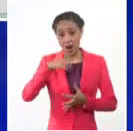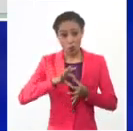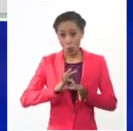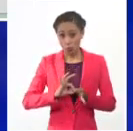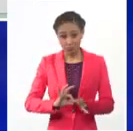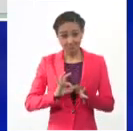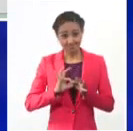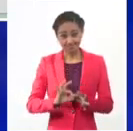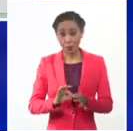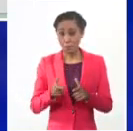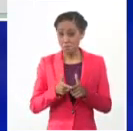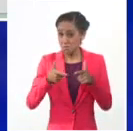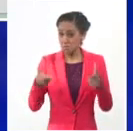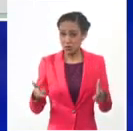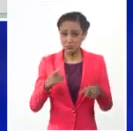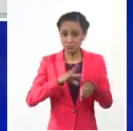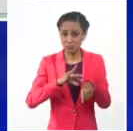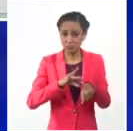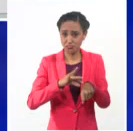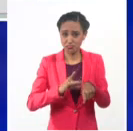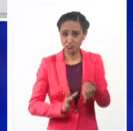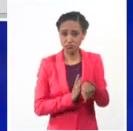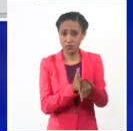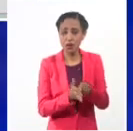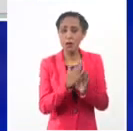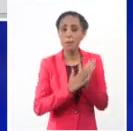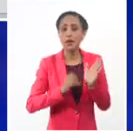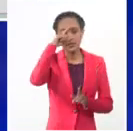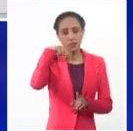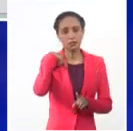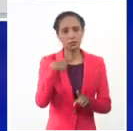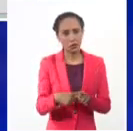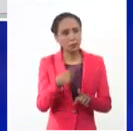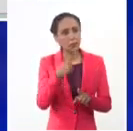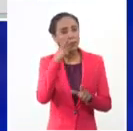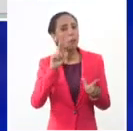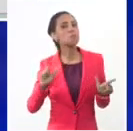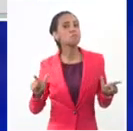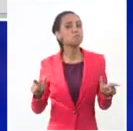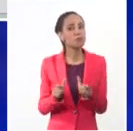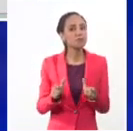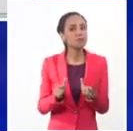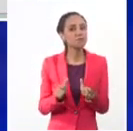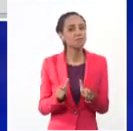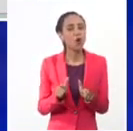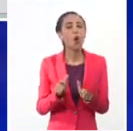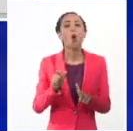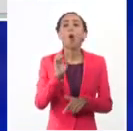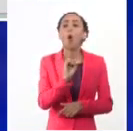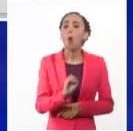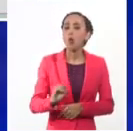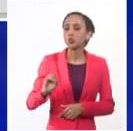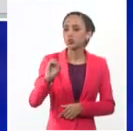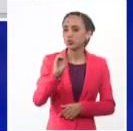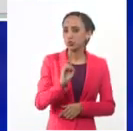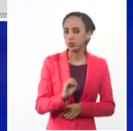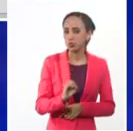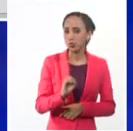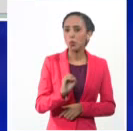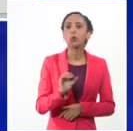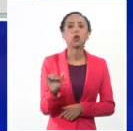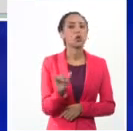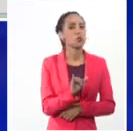más elevada de casos. Septiembre empezamos a bajar. Octubre, como yo dije, pues